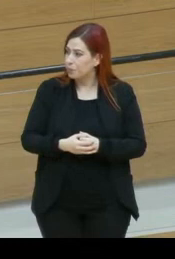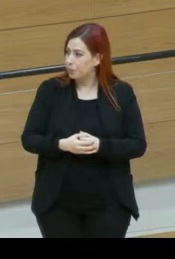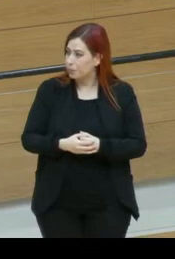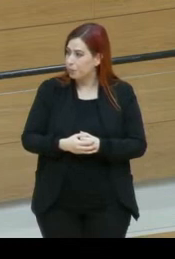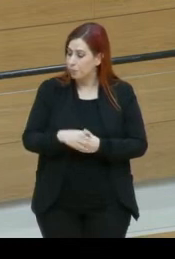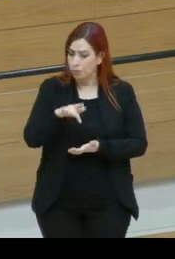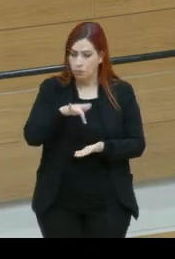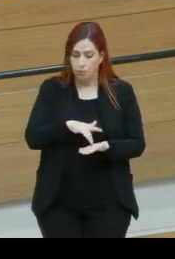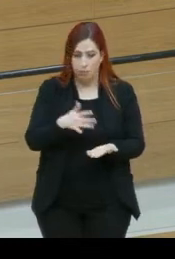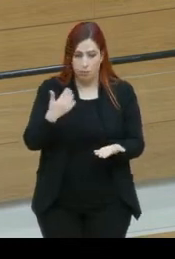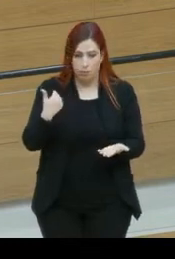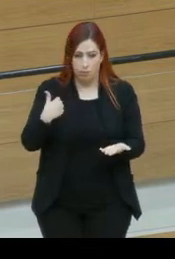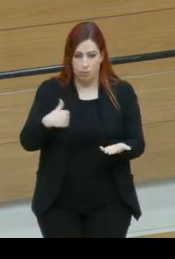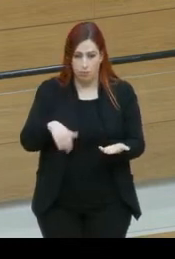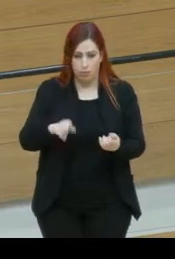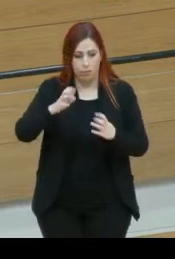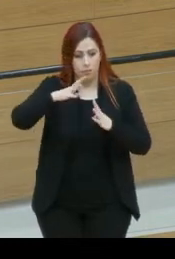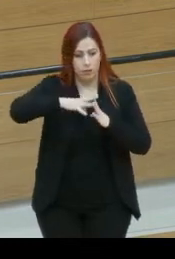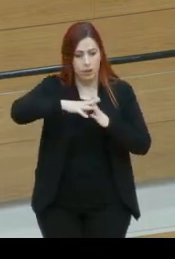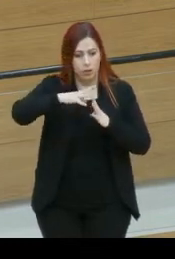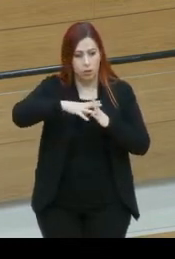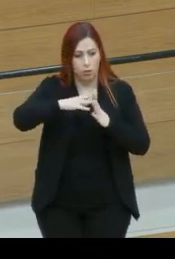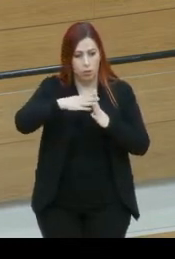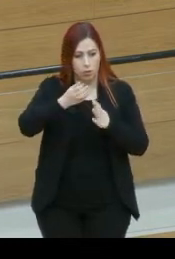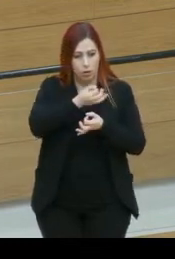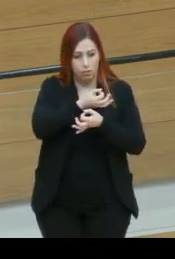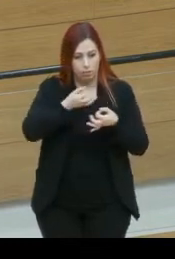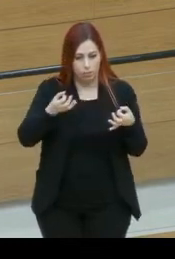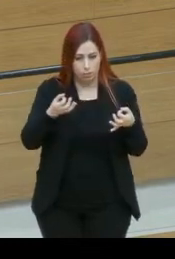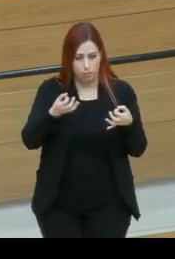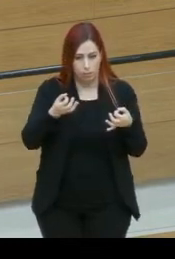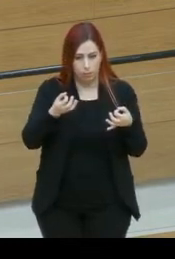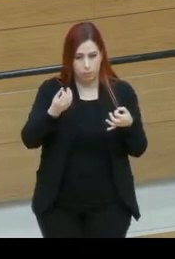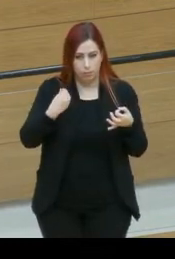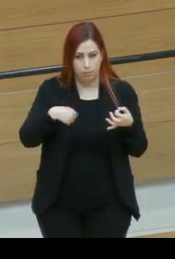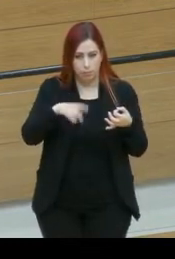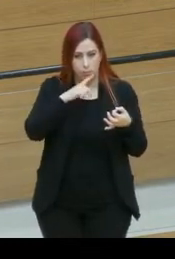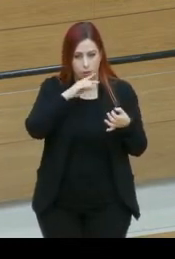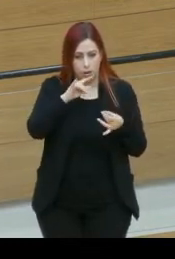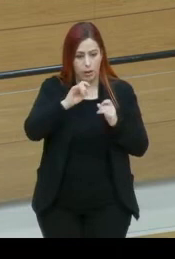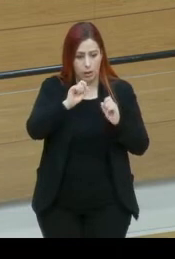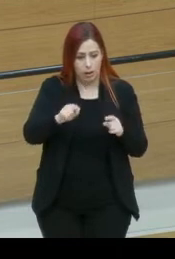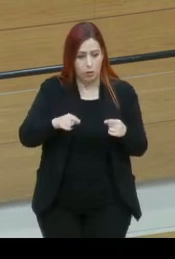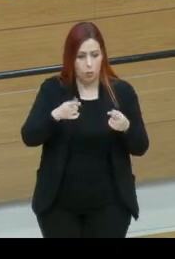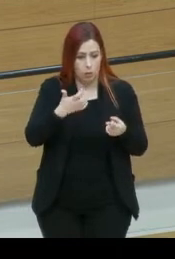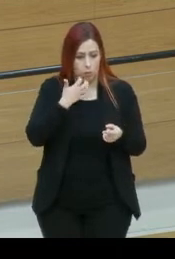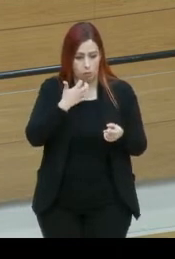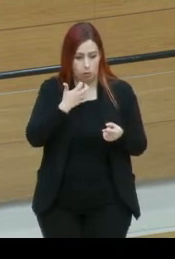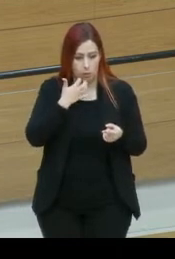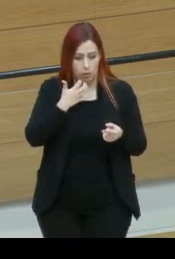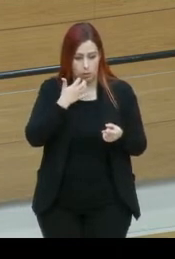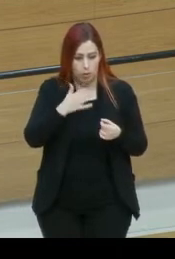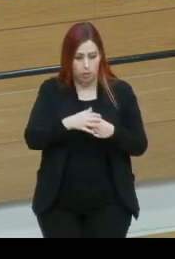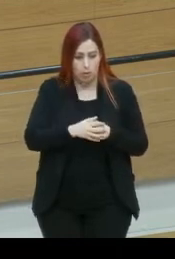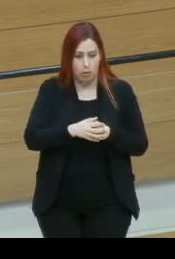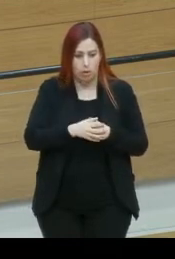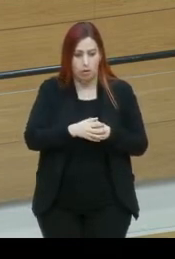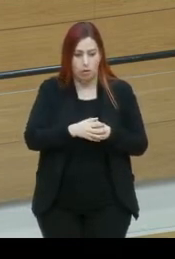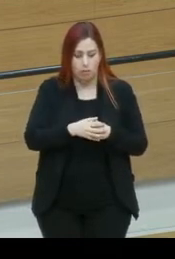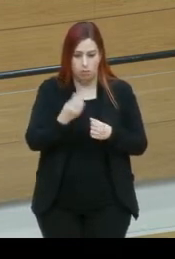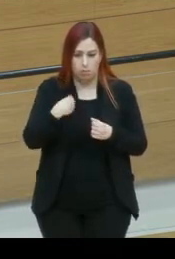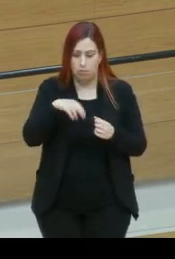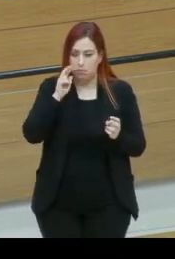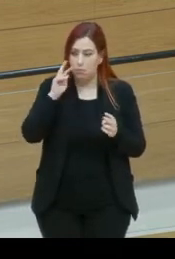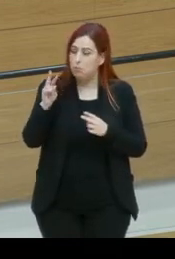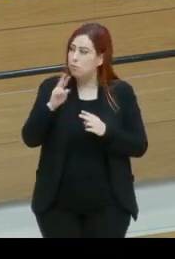Una vez ya tenemos la estructura adecuada, el iminoazúcar natural, por ejemplo, os muestro un iminoazúcar que